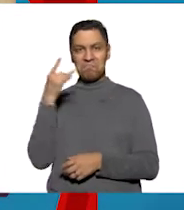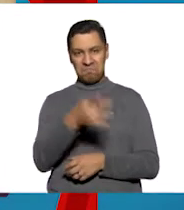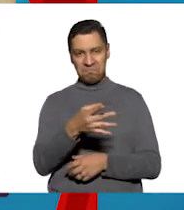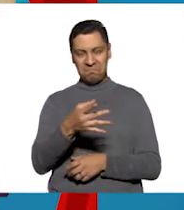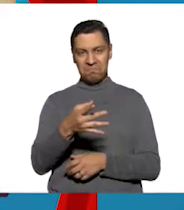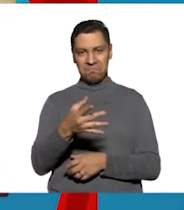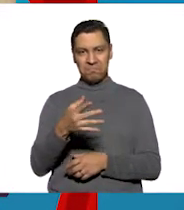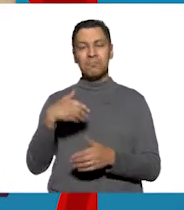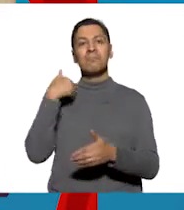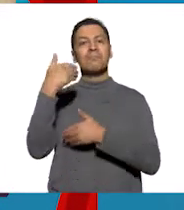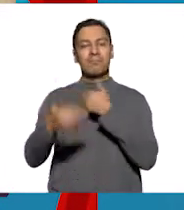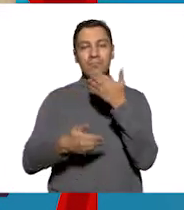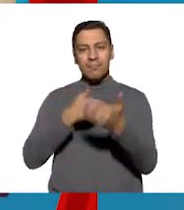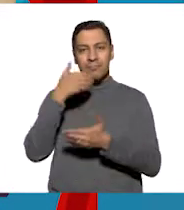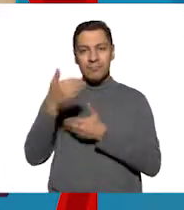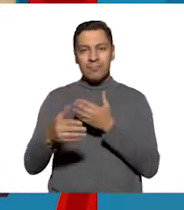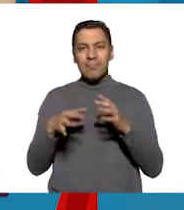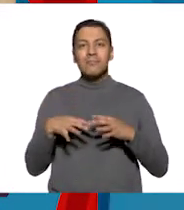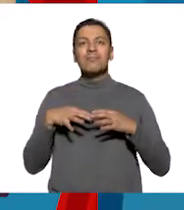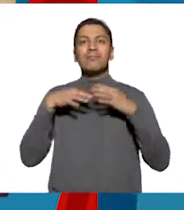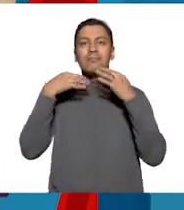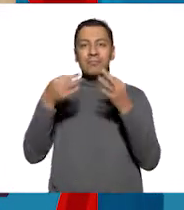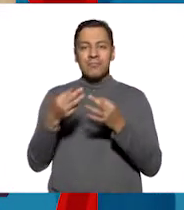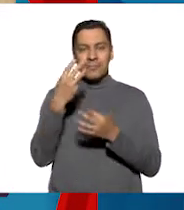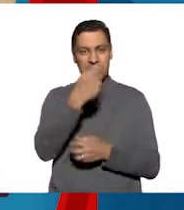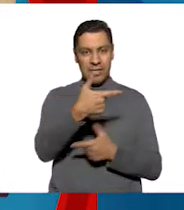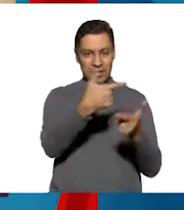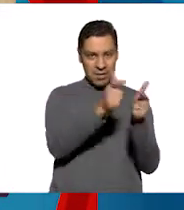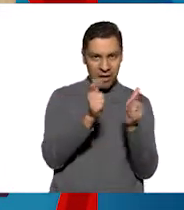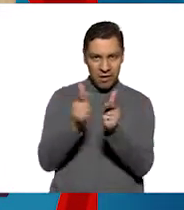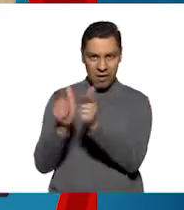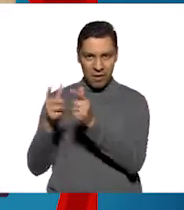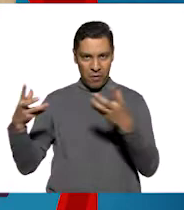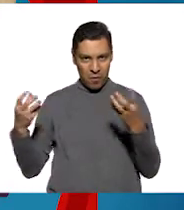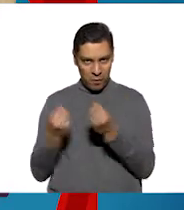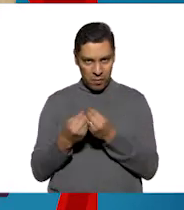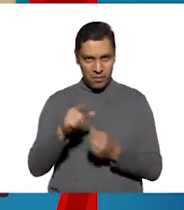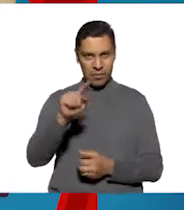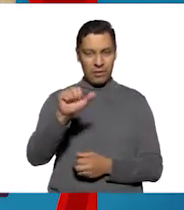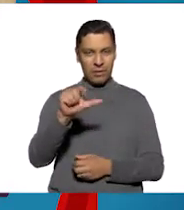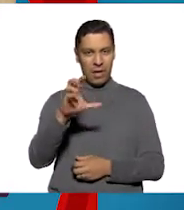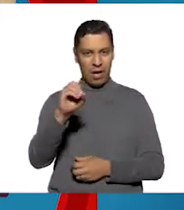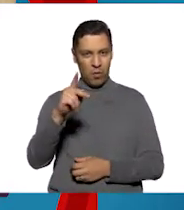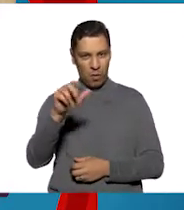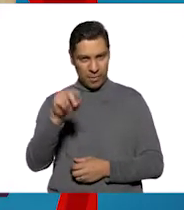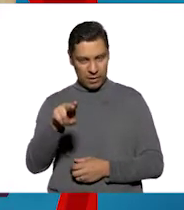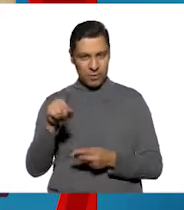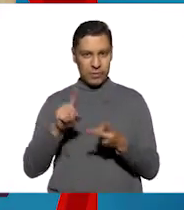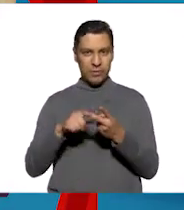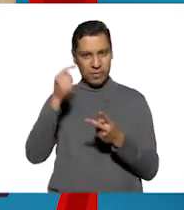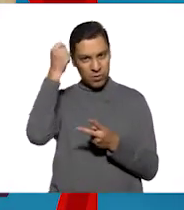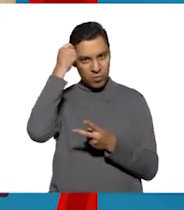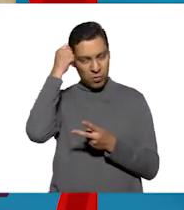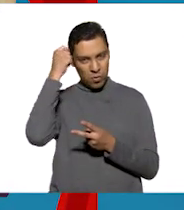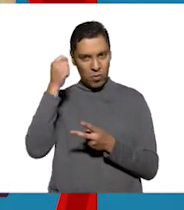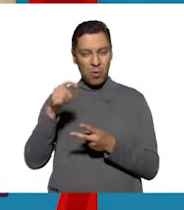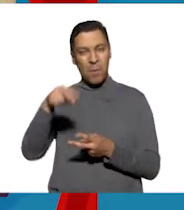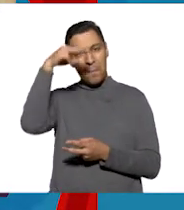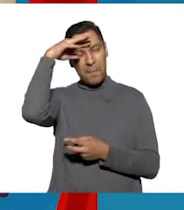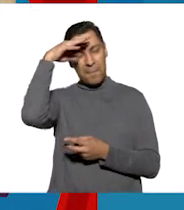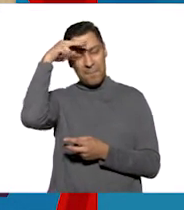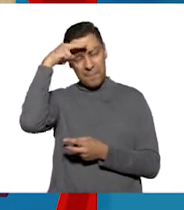poco tiempo después se conformó la Triple Alianza, integrada por Tlacopan, Texcoco y México